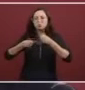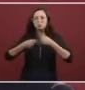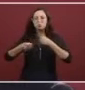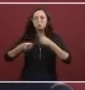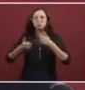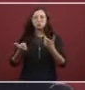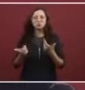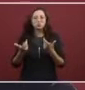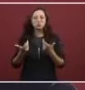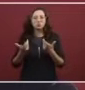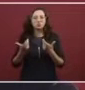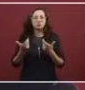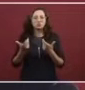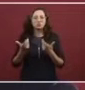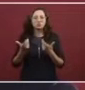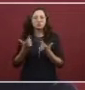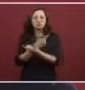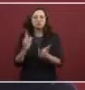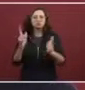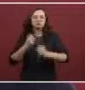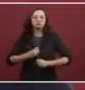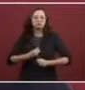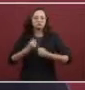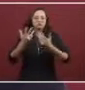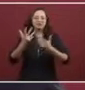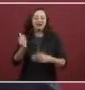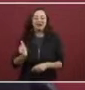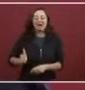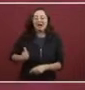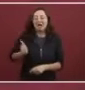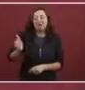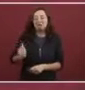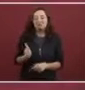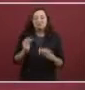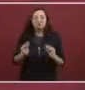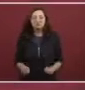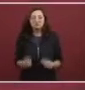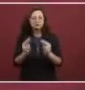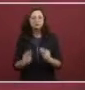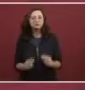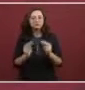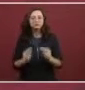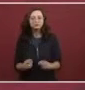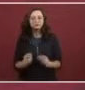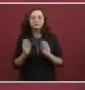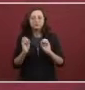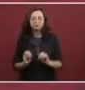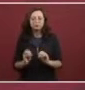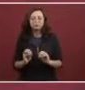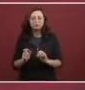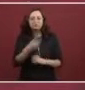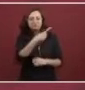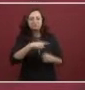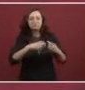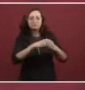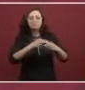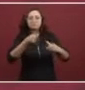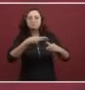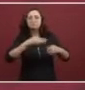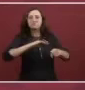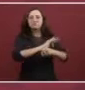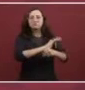usaban la libertad de expresión para hacer negocios o para proteger privilegios,